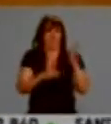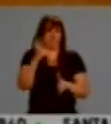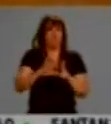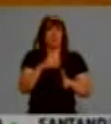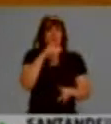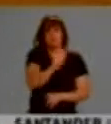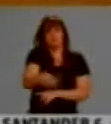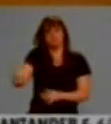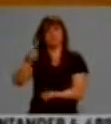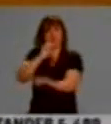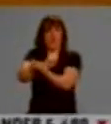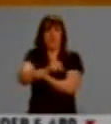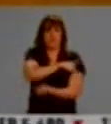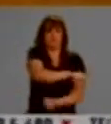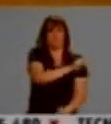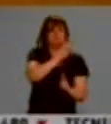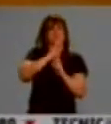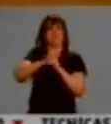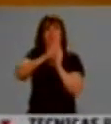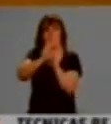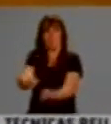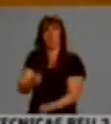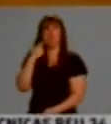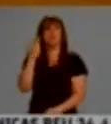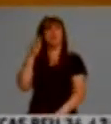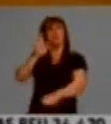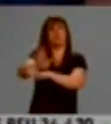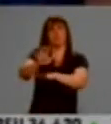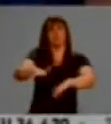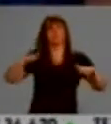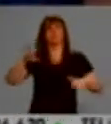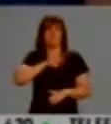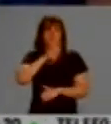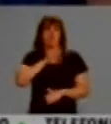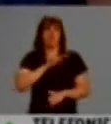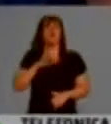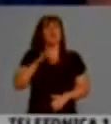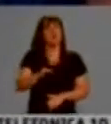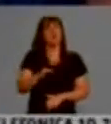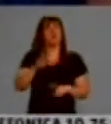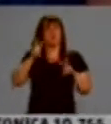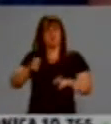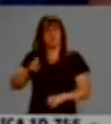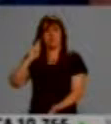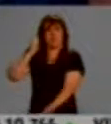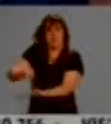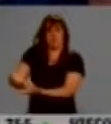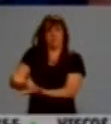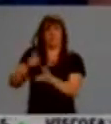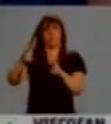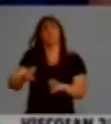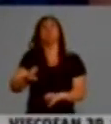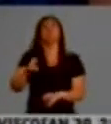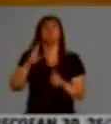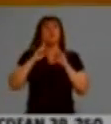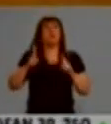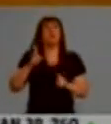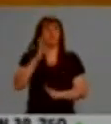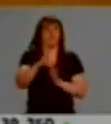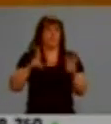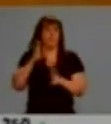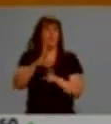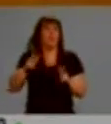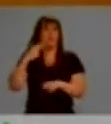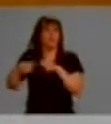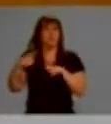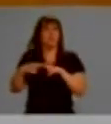le propuso para senador, usted le mantuvo el sueldo tras haber sido imputado en un caso de corrupción política que afecta a la financiación de su partido